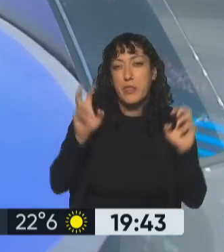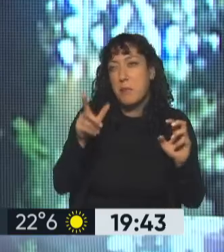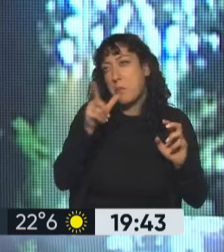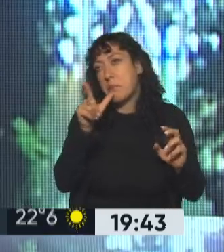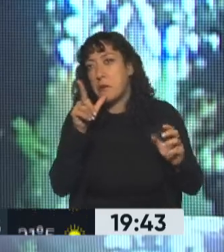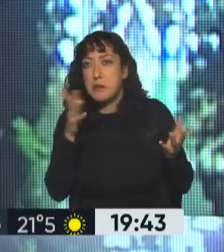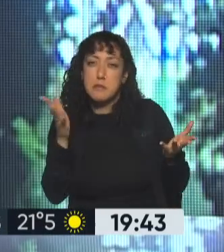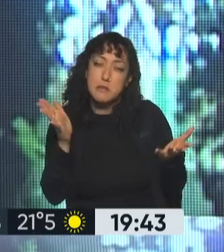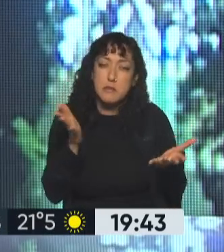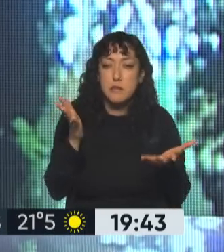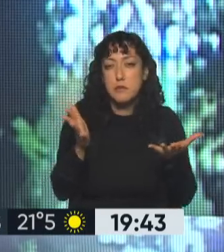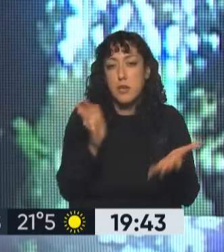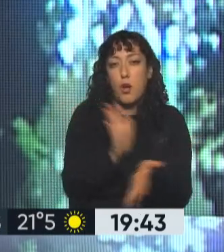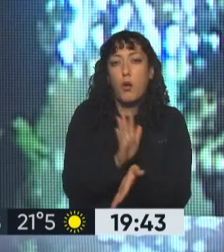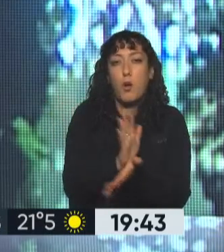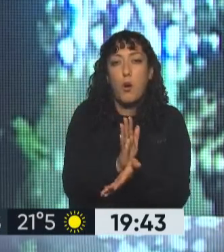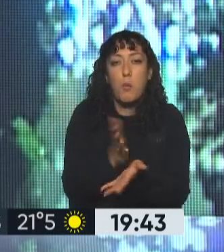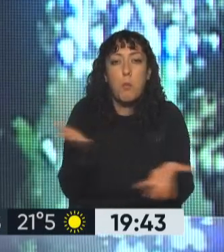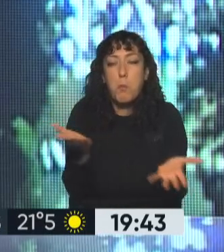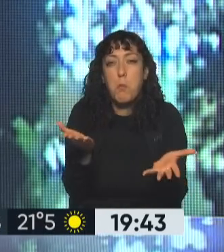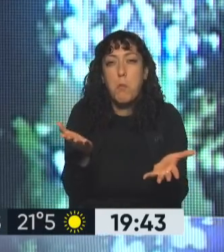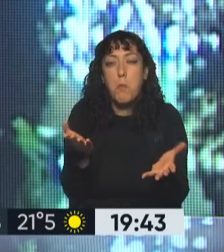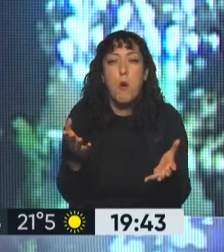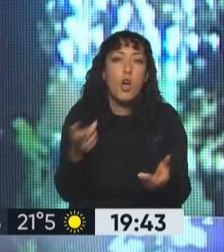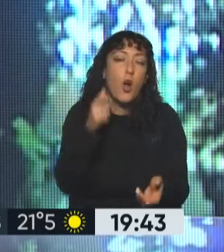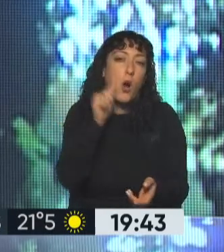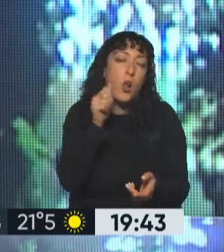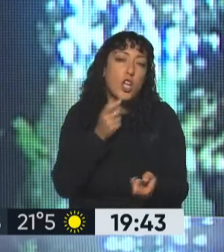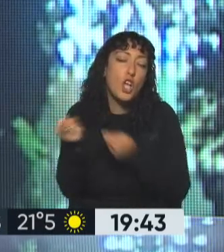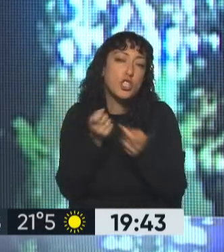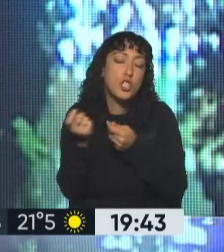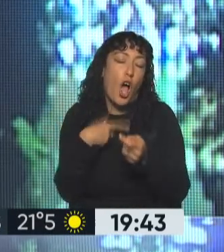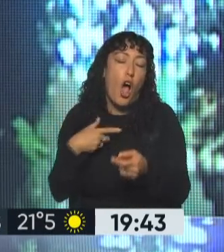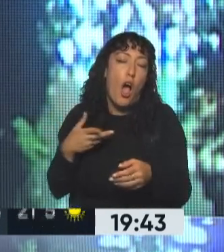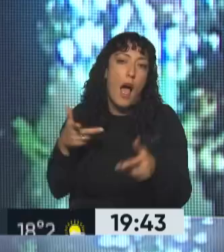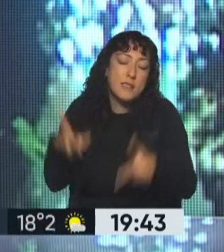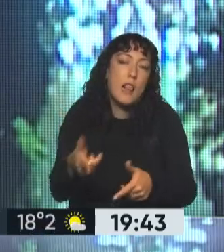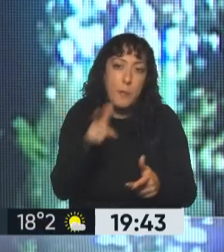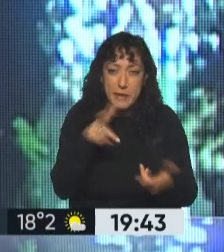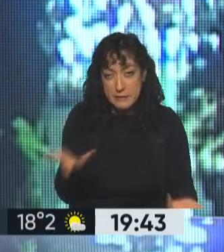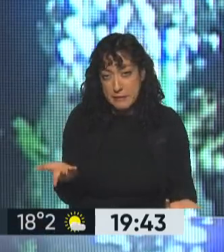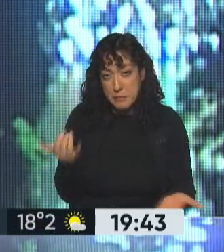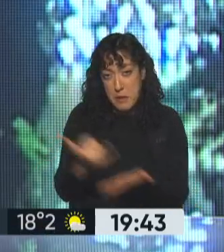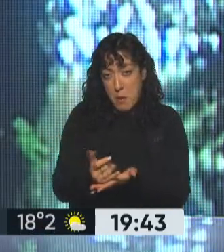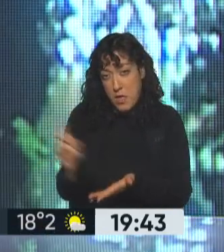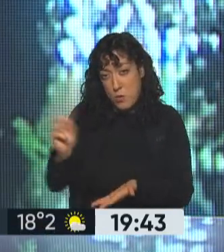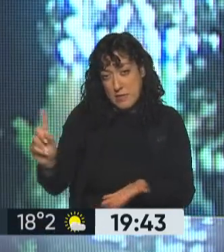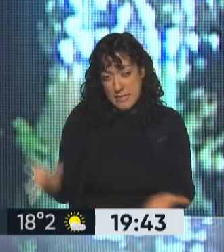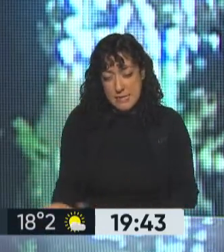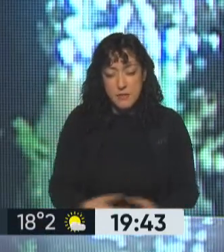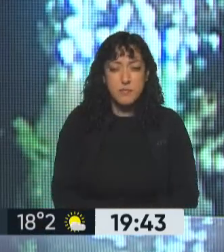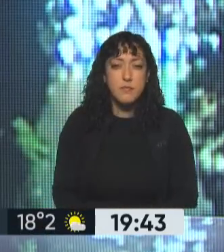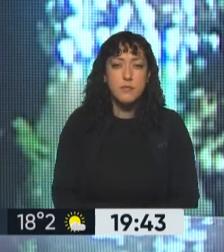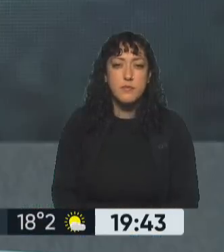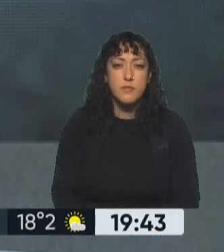si fuese un asalto a un maxiquiosco. Todo eso está presente ahí. O sea, que puede presidente. Ser que lo, obviamente sí, que